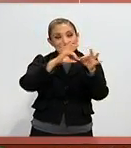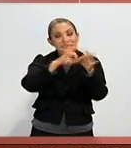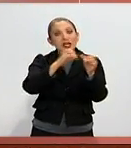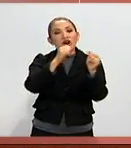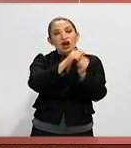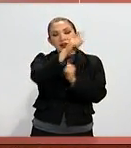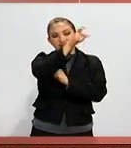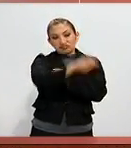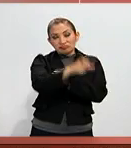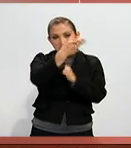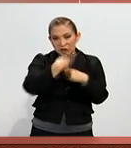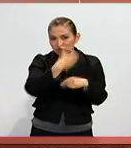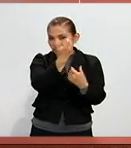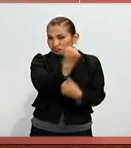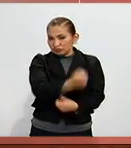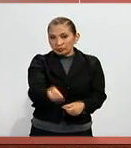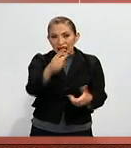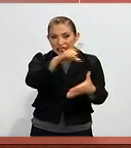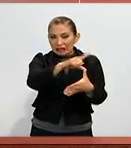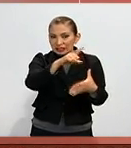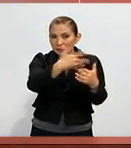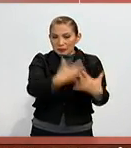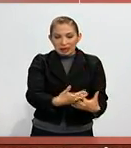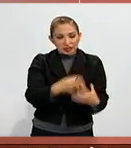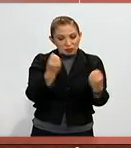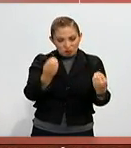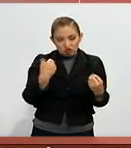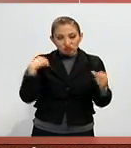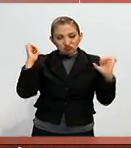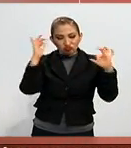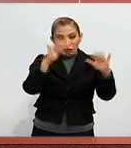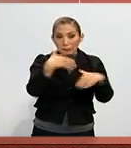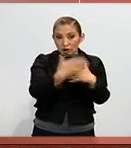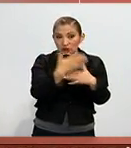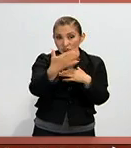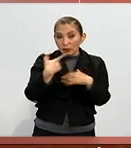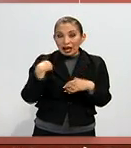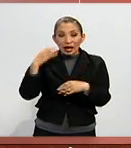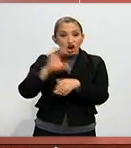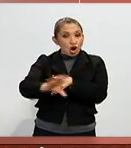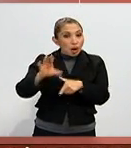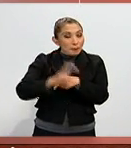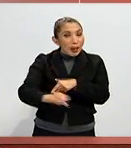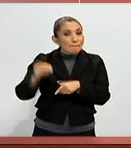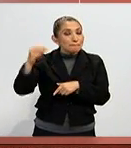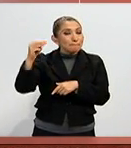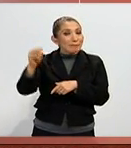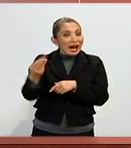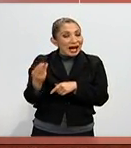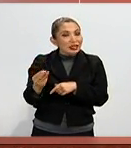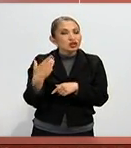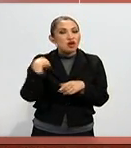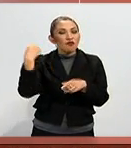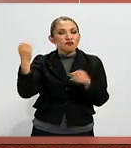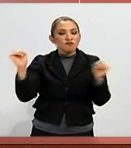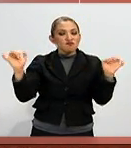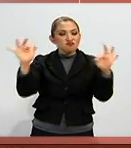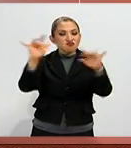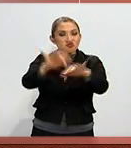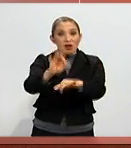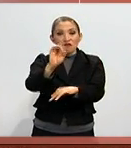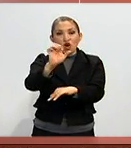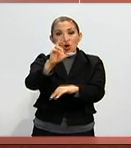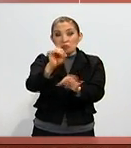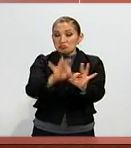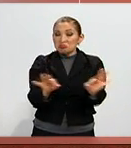con personalidades y empresas latinoamericanas y hacemos muchos eventos. El próximo va a ser en Colombia, en mayo, un foro muy